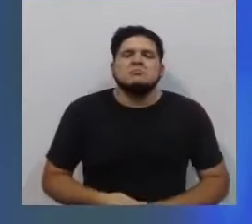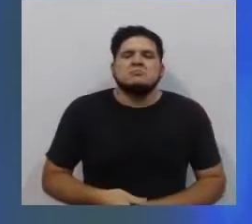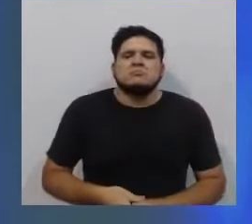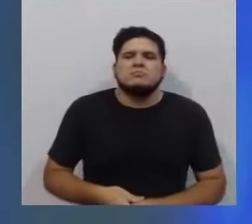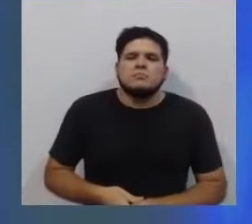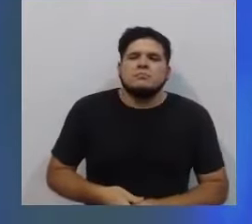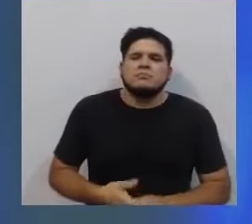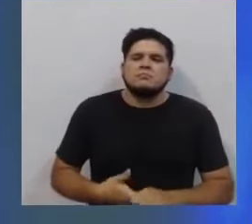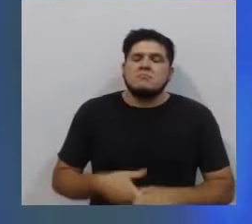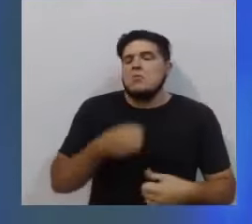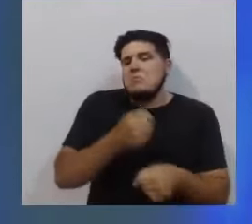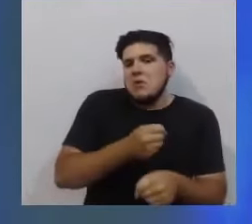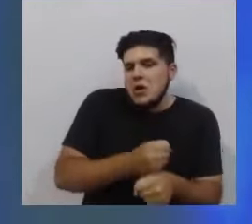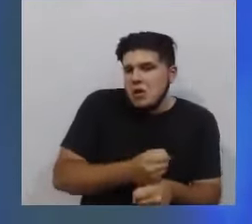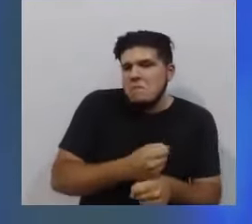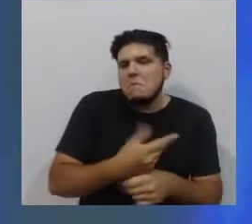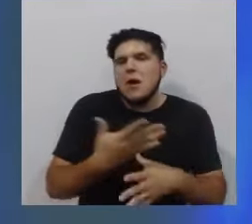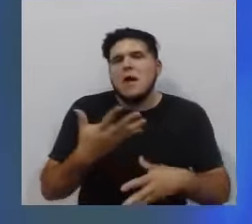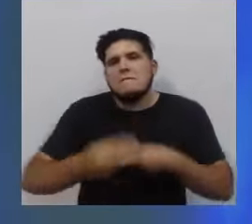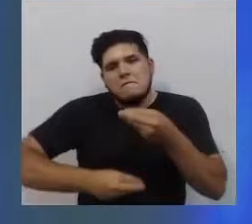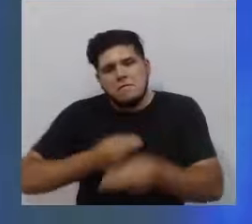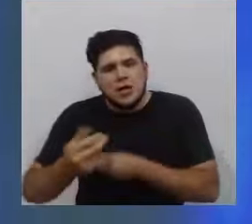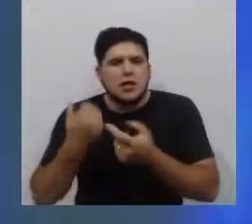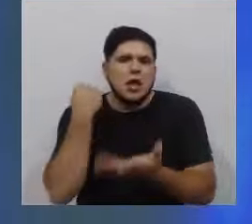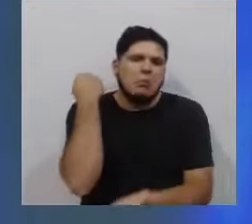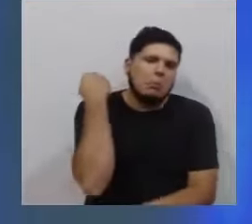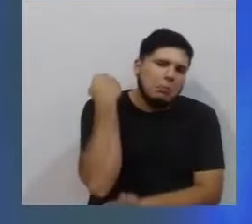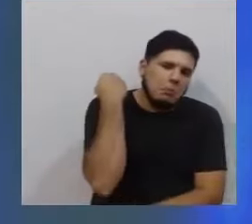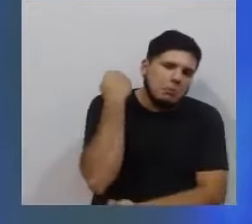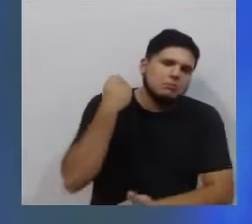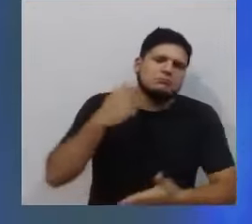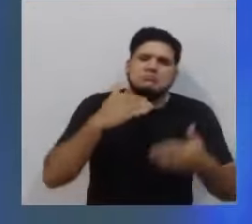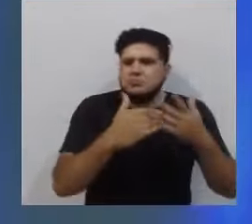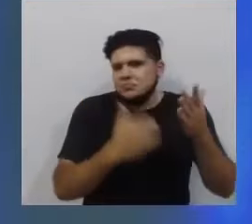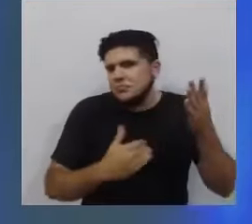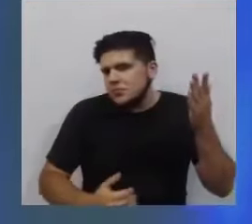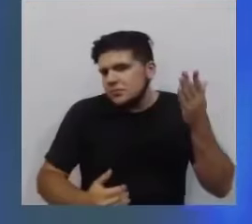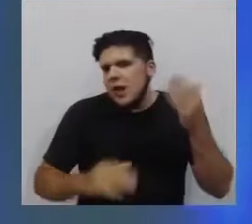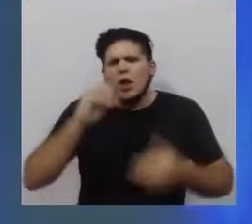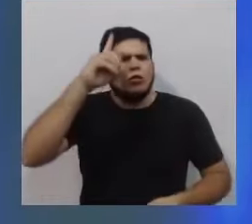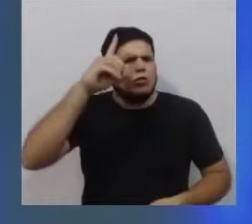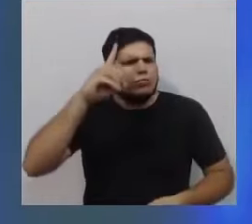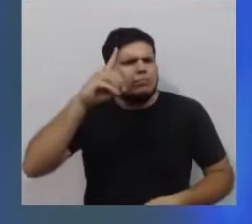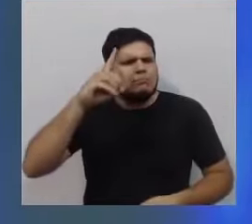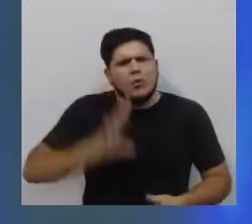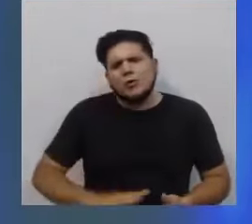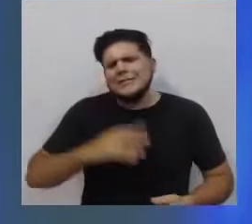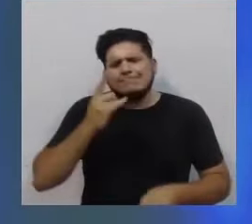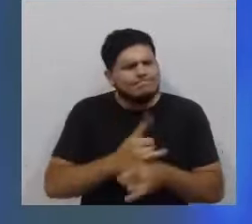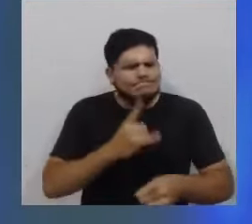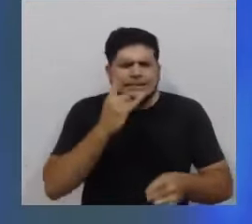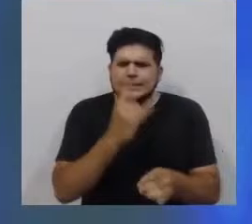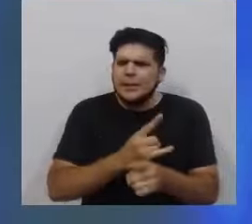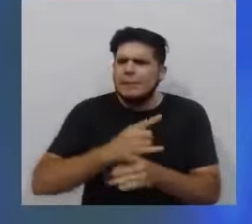difícil ahora entenderlo comprenderlo nos va a dar